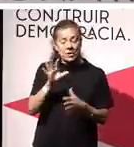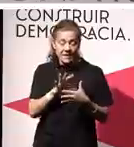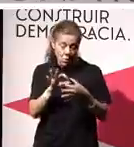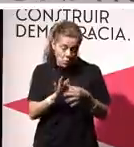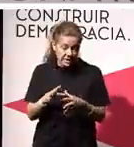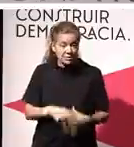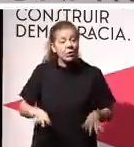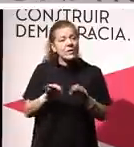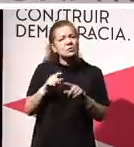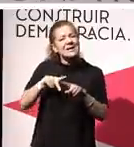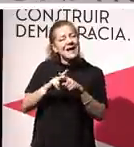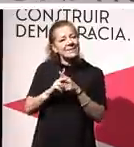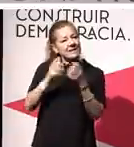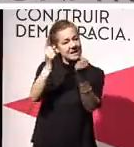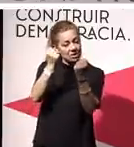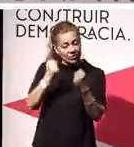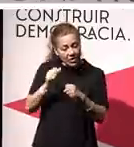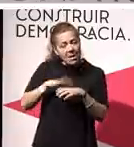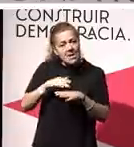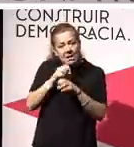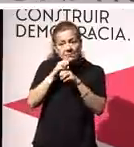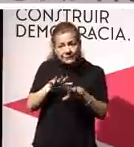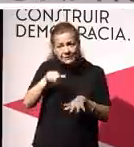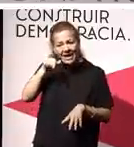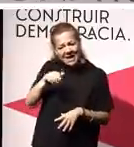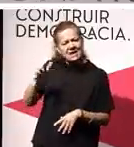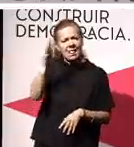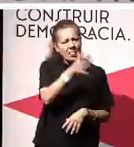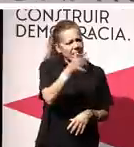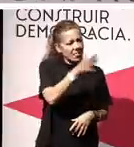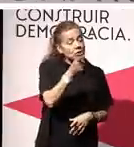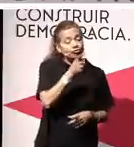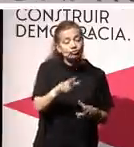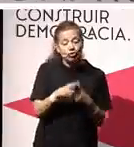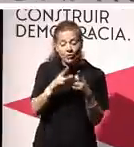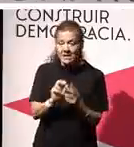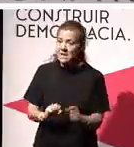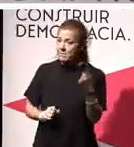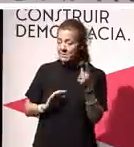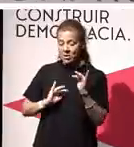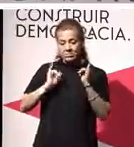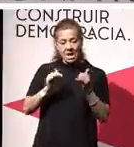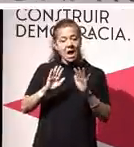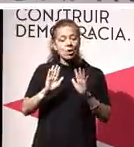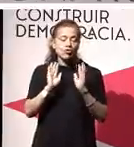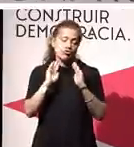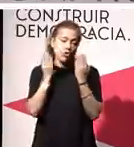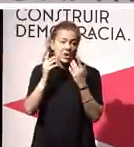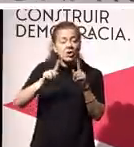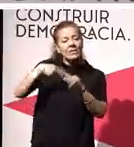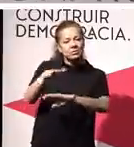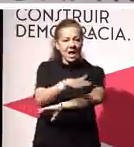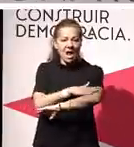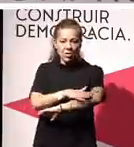la principal herramienta institucional para trasladar todas esas demandas sociales primero al Congreso y después al